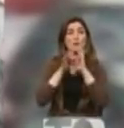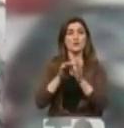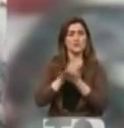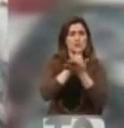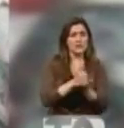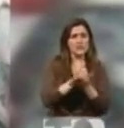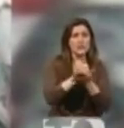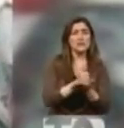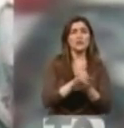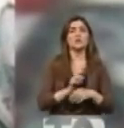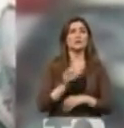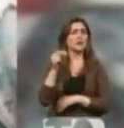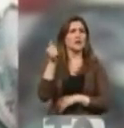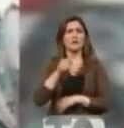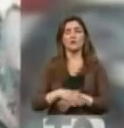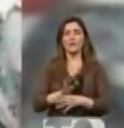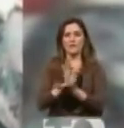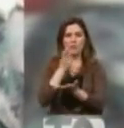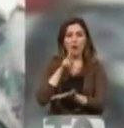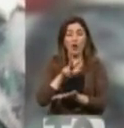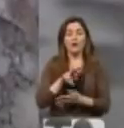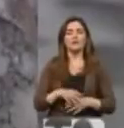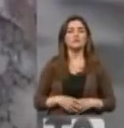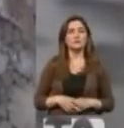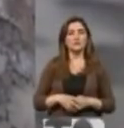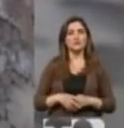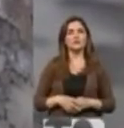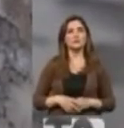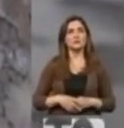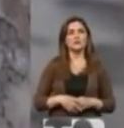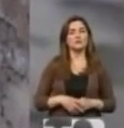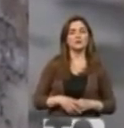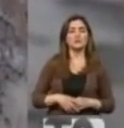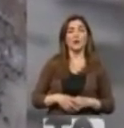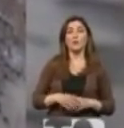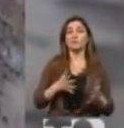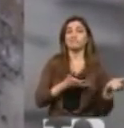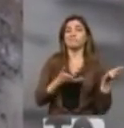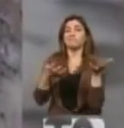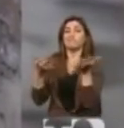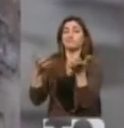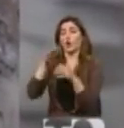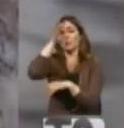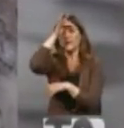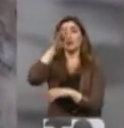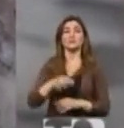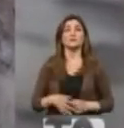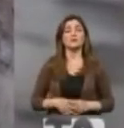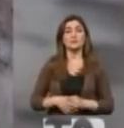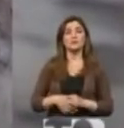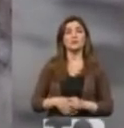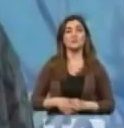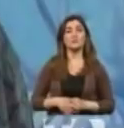compañeros que estuvieron en el lugar y que a su vez son testigos de lo sucedido. Los estabilizaron y los trasladaron hasta la Casa de Salud del recinto